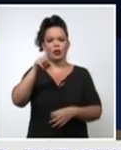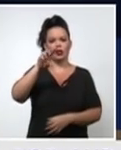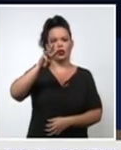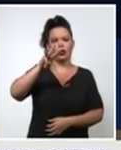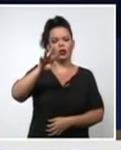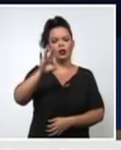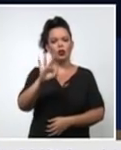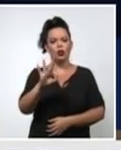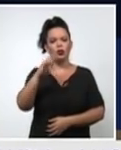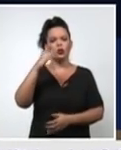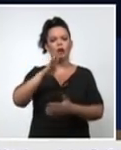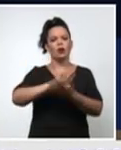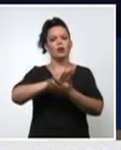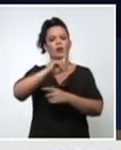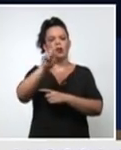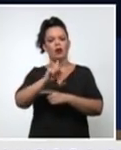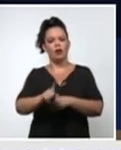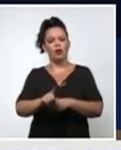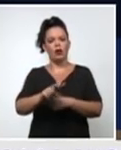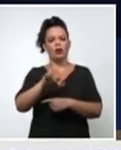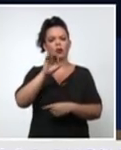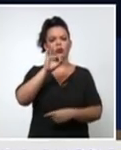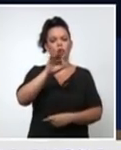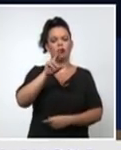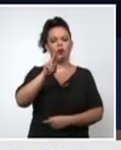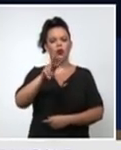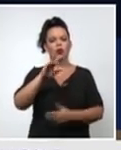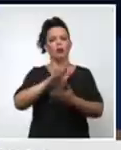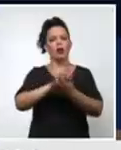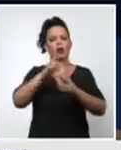82, Matanzas 81, Villa Clara